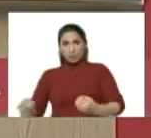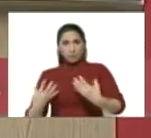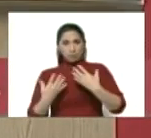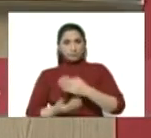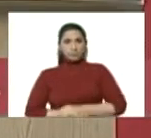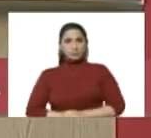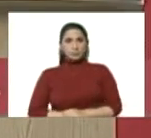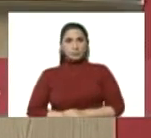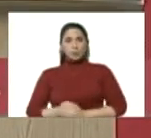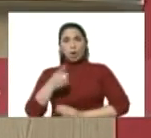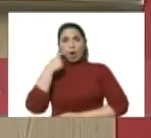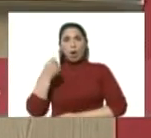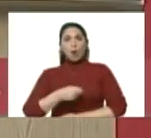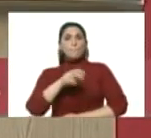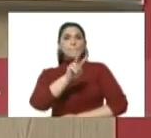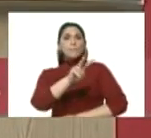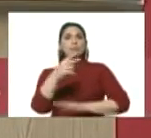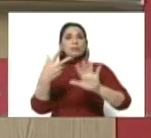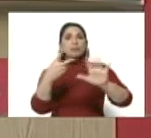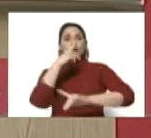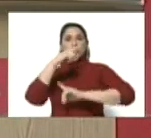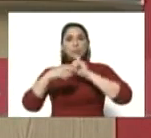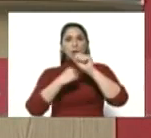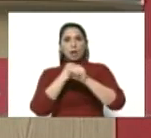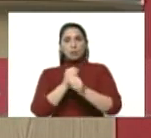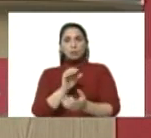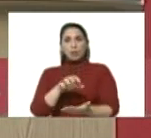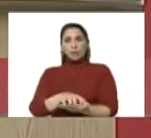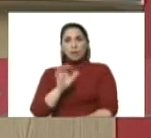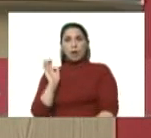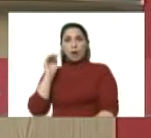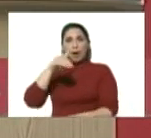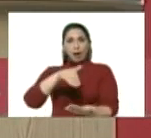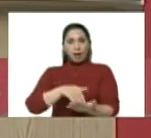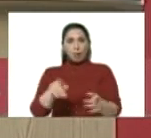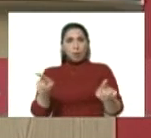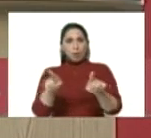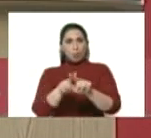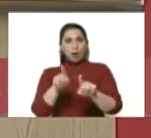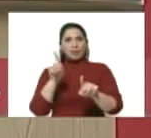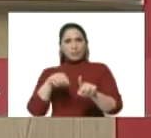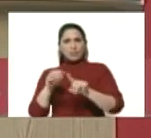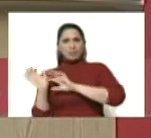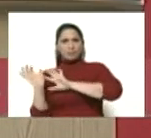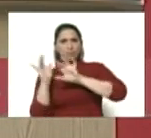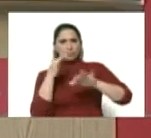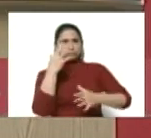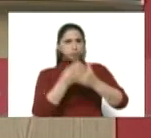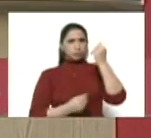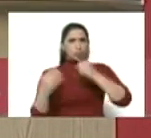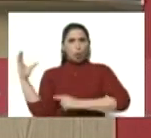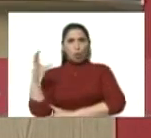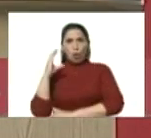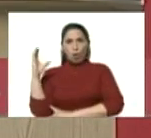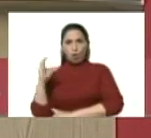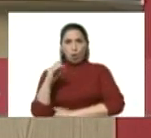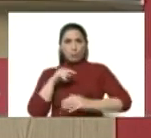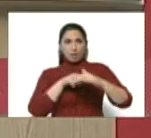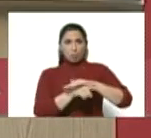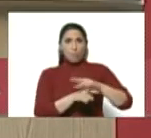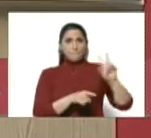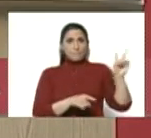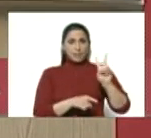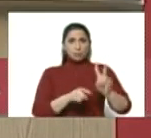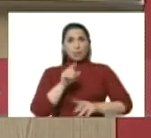es un hombre de 28 años de edad, del estado Aragua, igualmente procedente de Cúcuta, Colombia. Entró al país